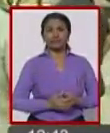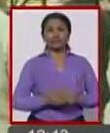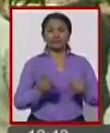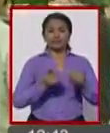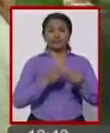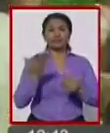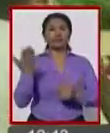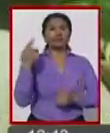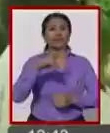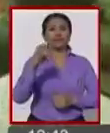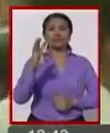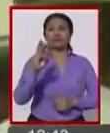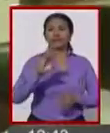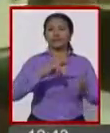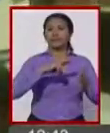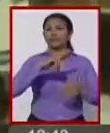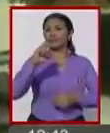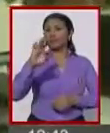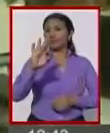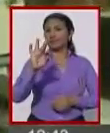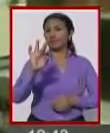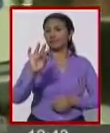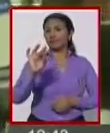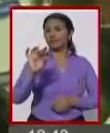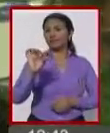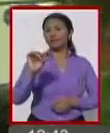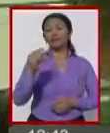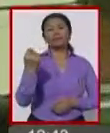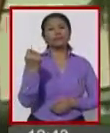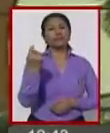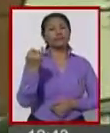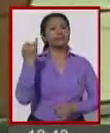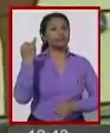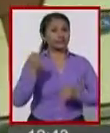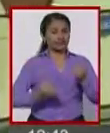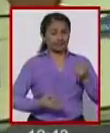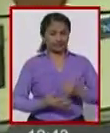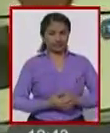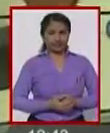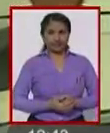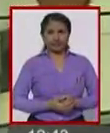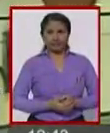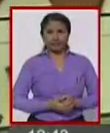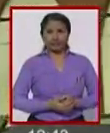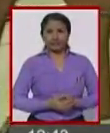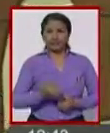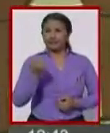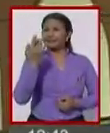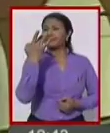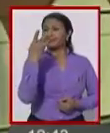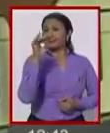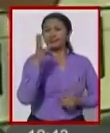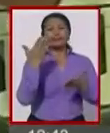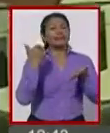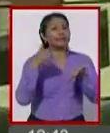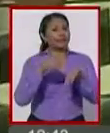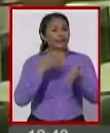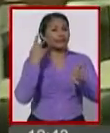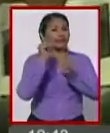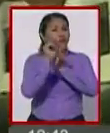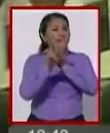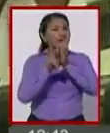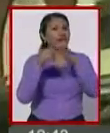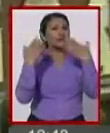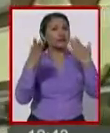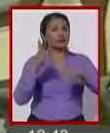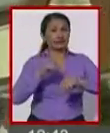La primera vez 2006, luego 2008, 2009, 2011 y finalmente en la actualidad, año 2018, en las imágenes que